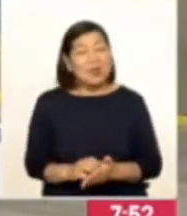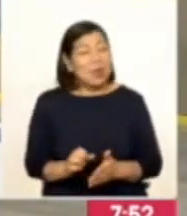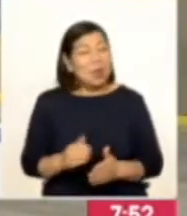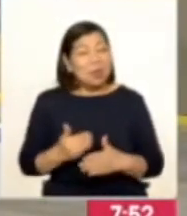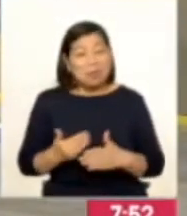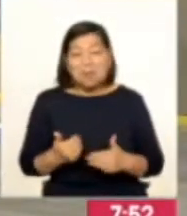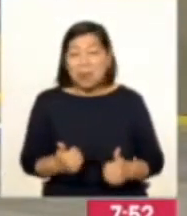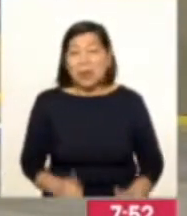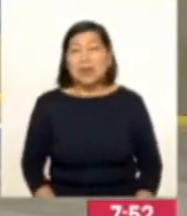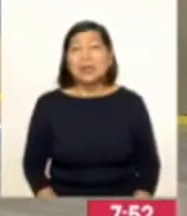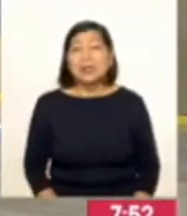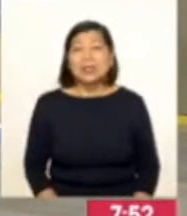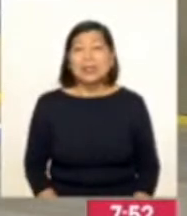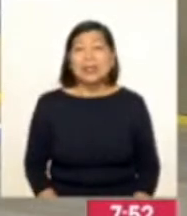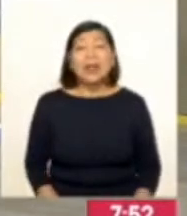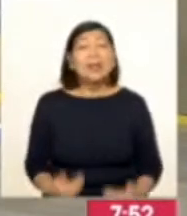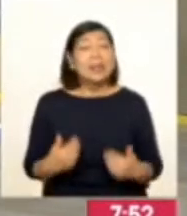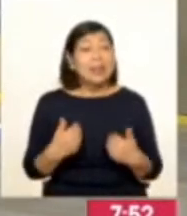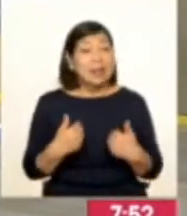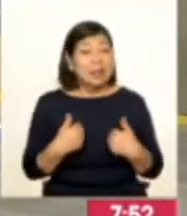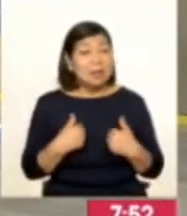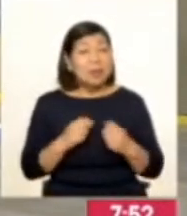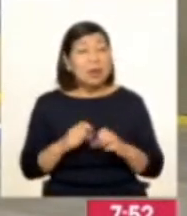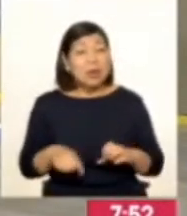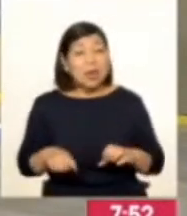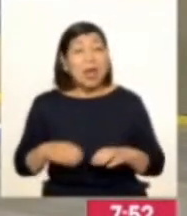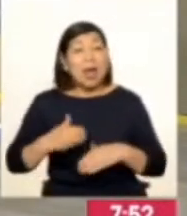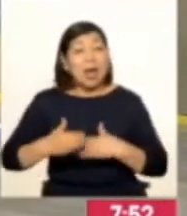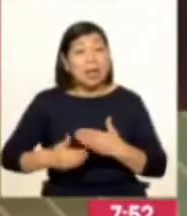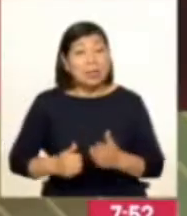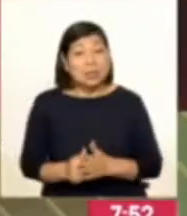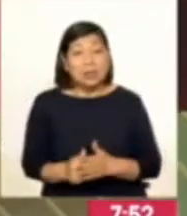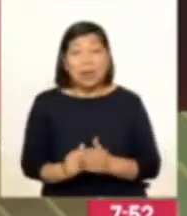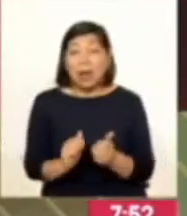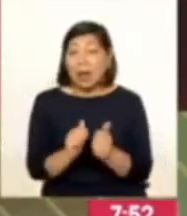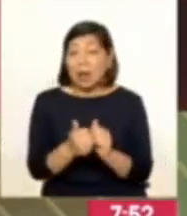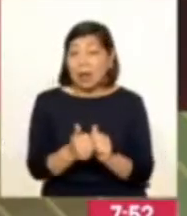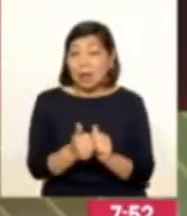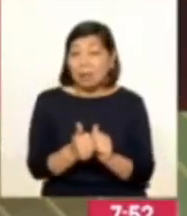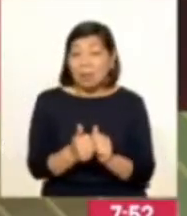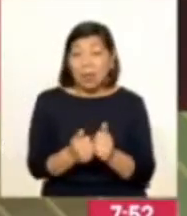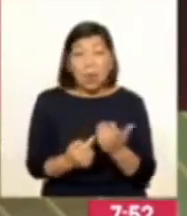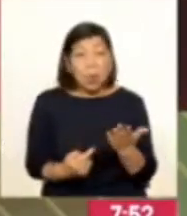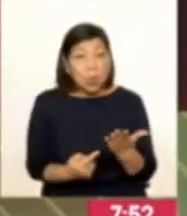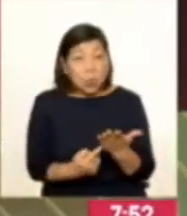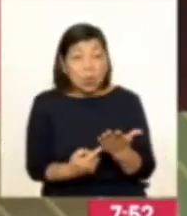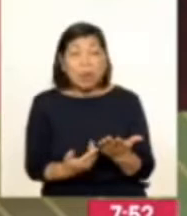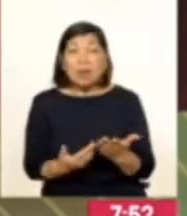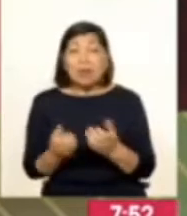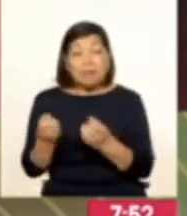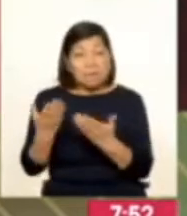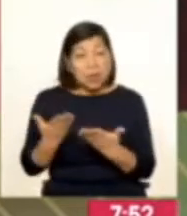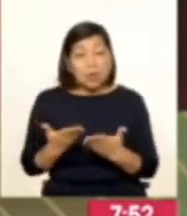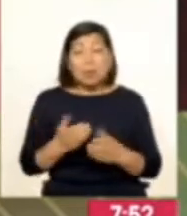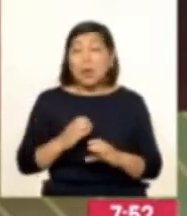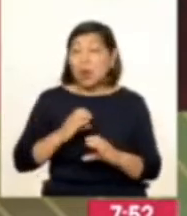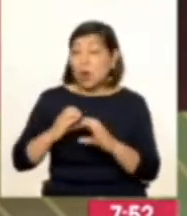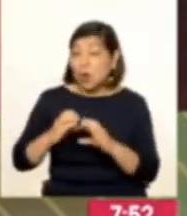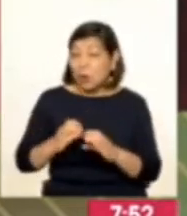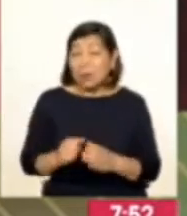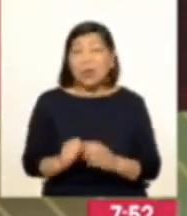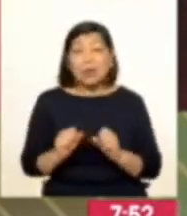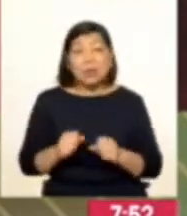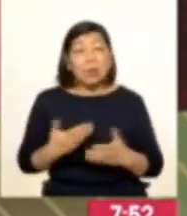es costo efectivo no porque tenemos que abrazar el proceso de la transformación digital el uso de tecnologías de información y comunicaciones para